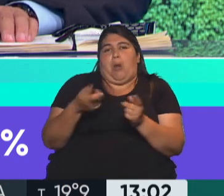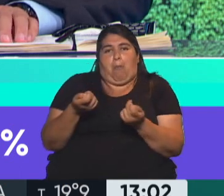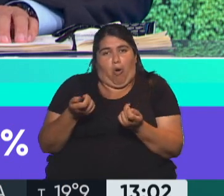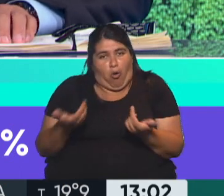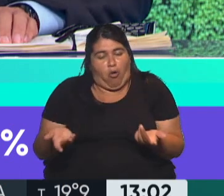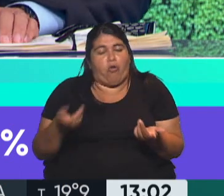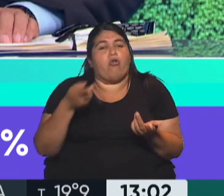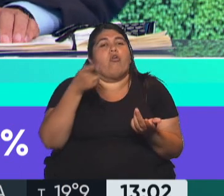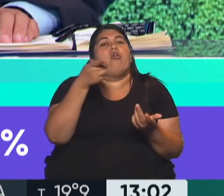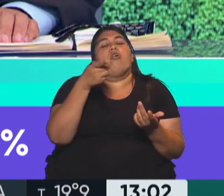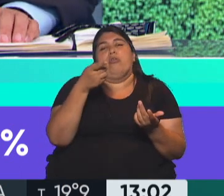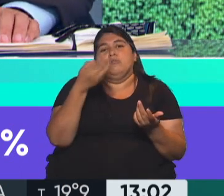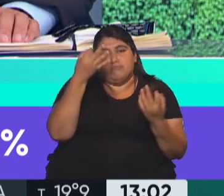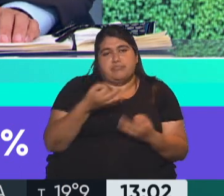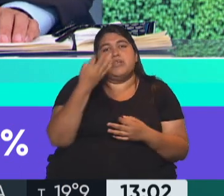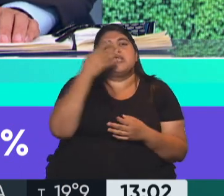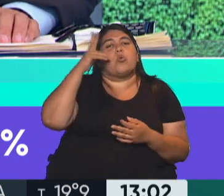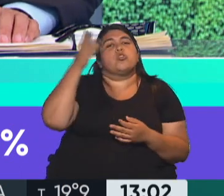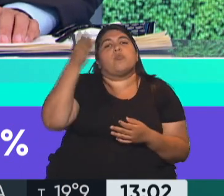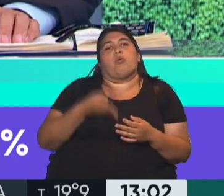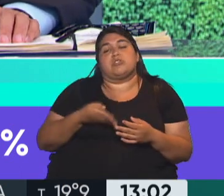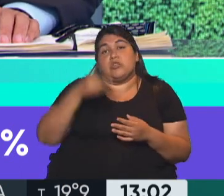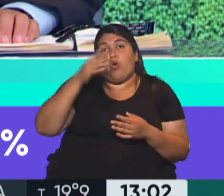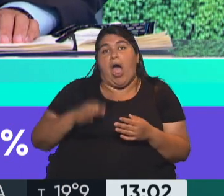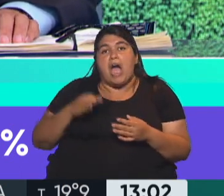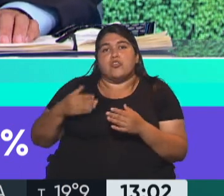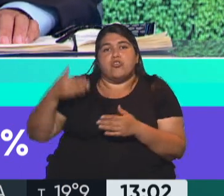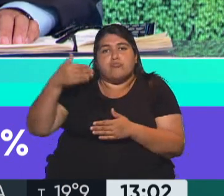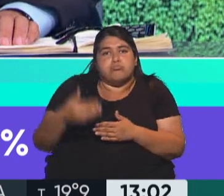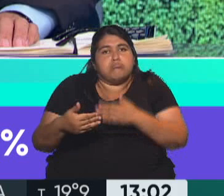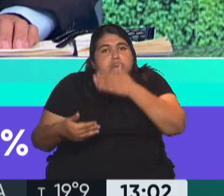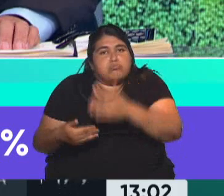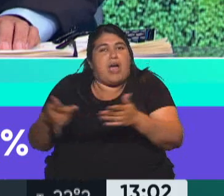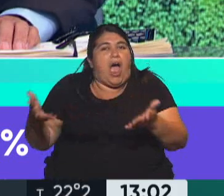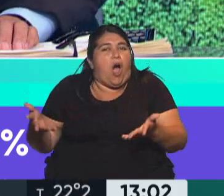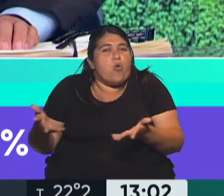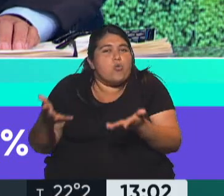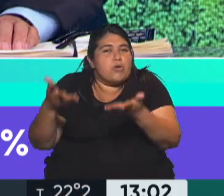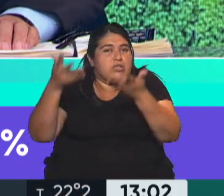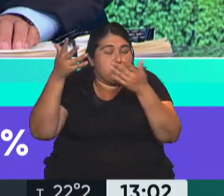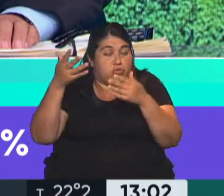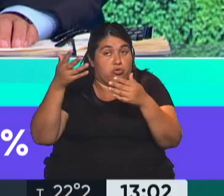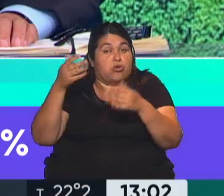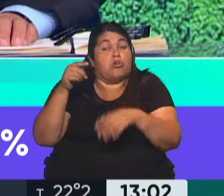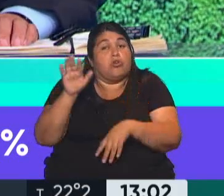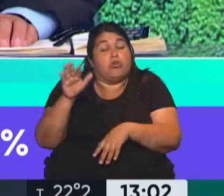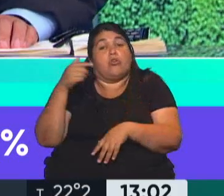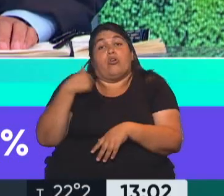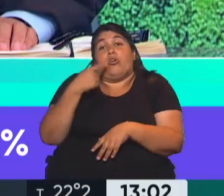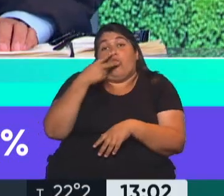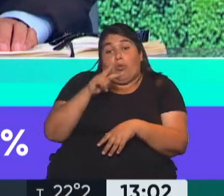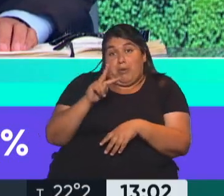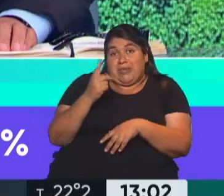accediendo. Bueno, el aumento es del 58% de año a año. Obviamente te muestra un año como 2021 donde ya había